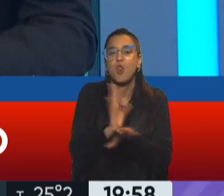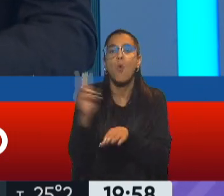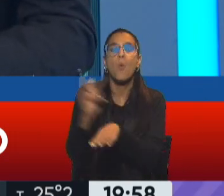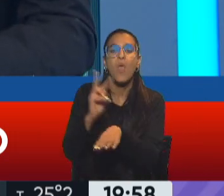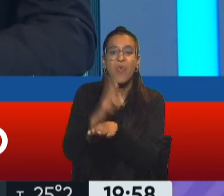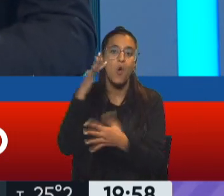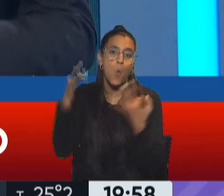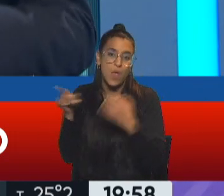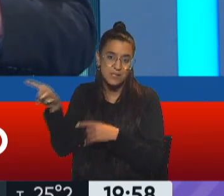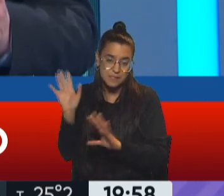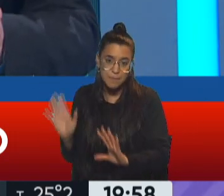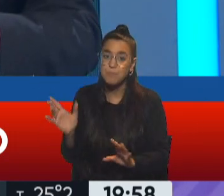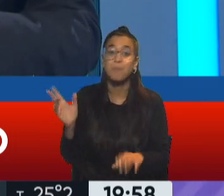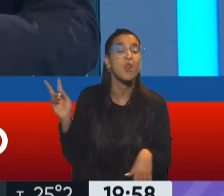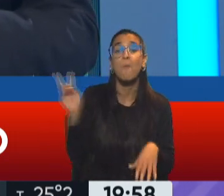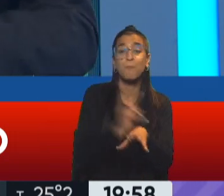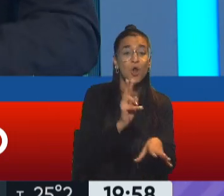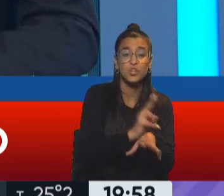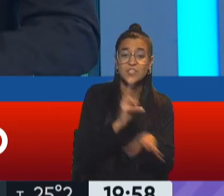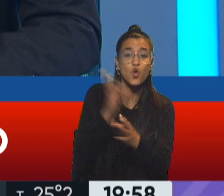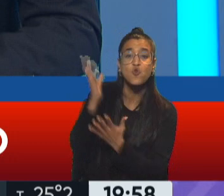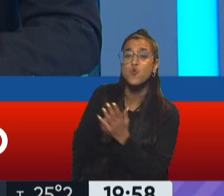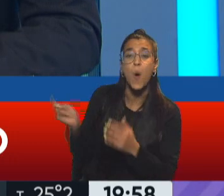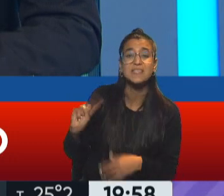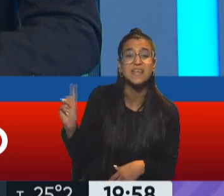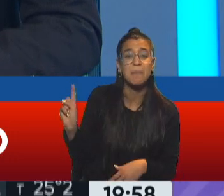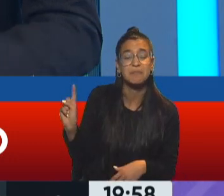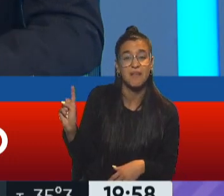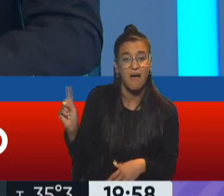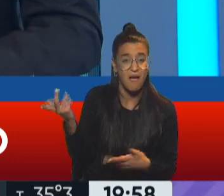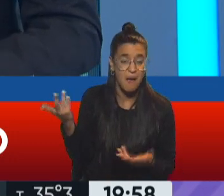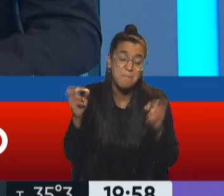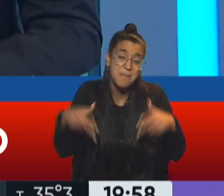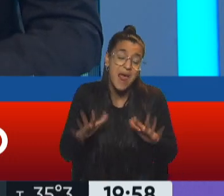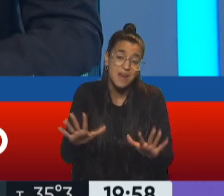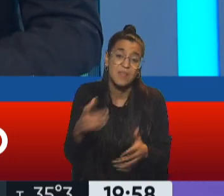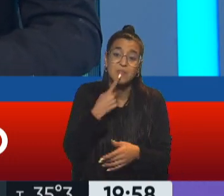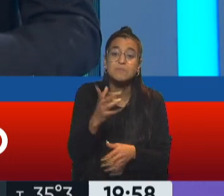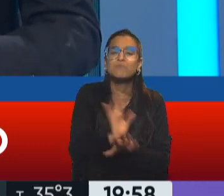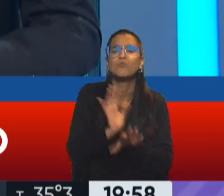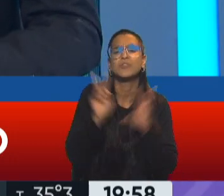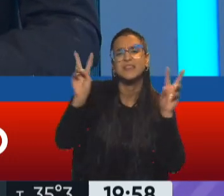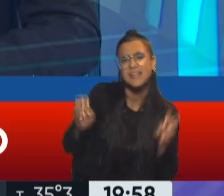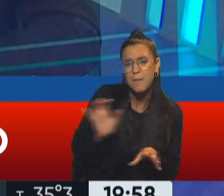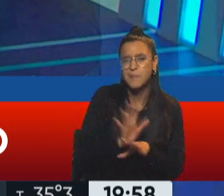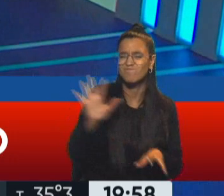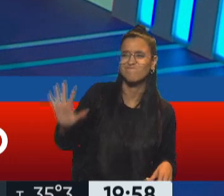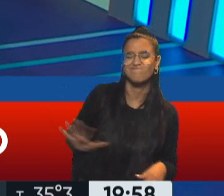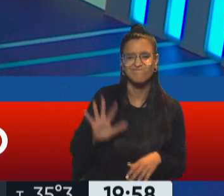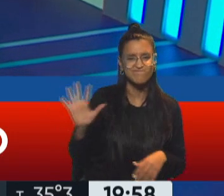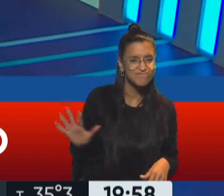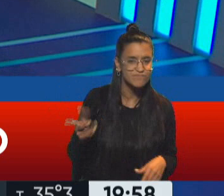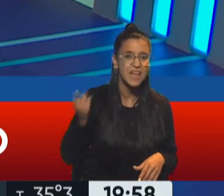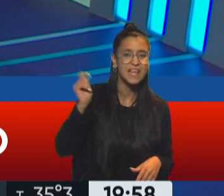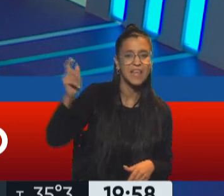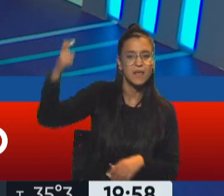nunca aceptó la protección especial que ofrecía el programa, presuntamente por una cuestión de desconfianza de